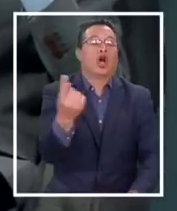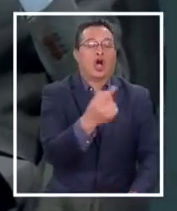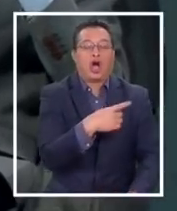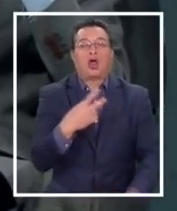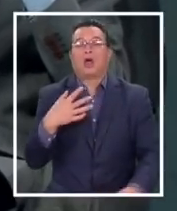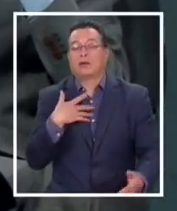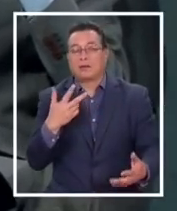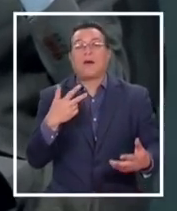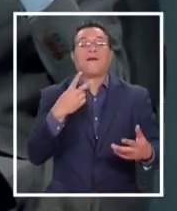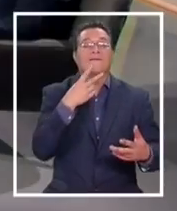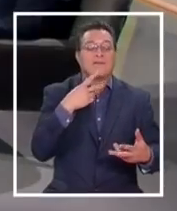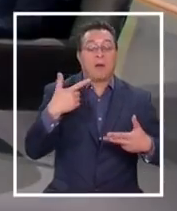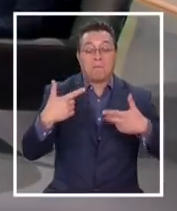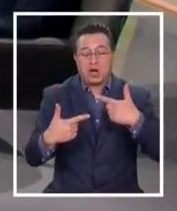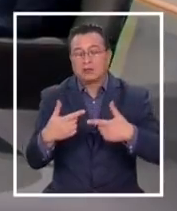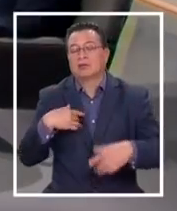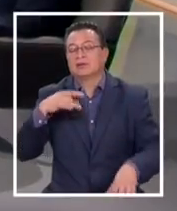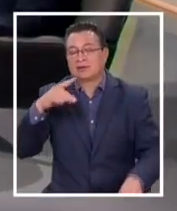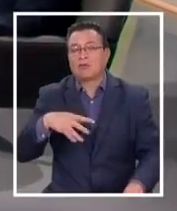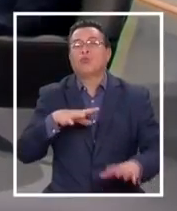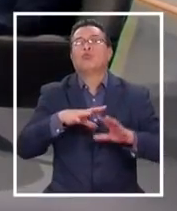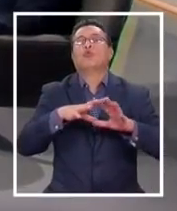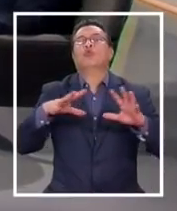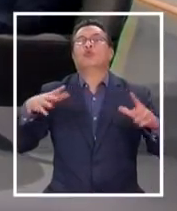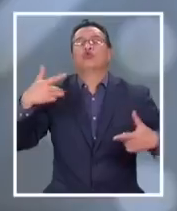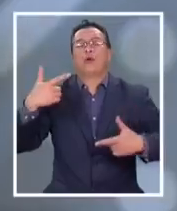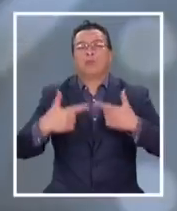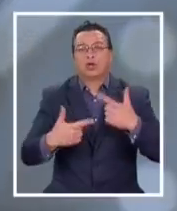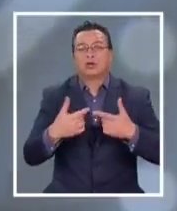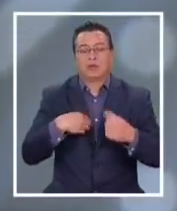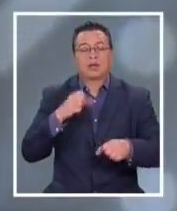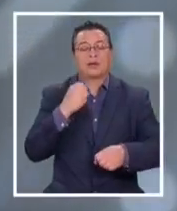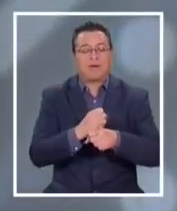y nos gusta la política hace muchos años. Yo he visto a muchos políticos haciendo más de